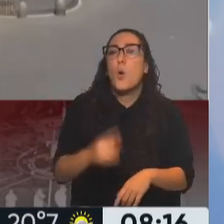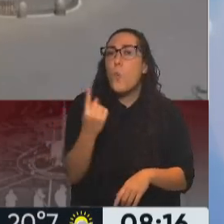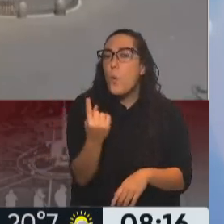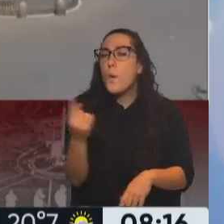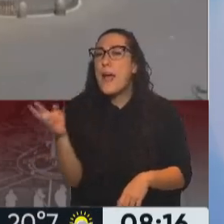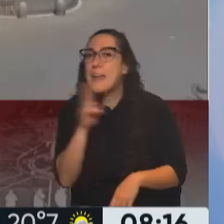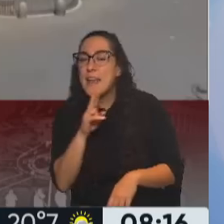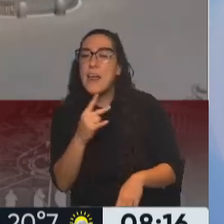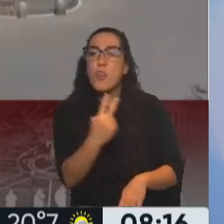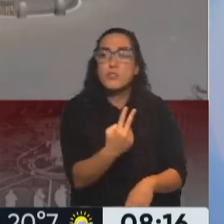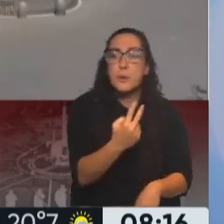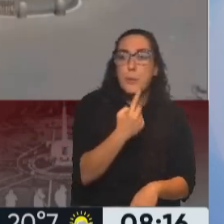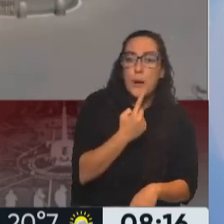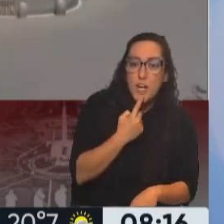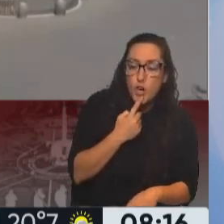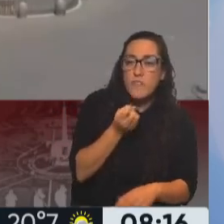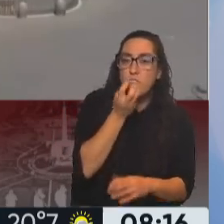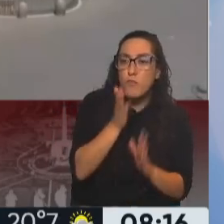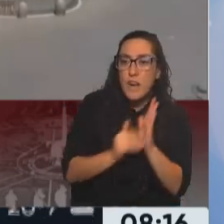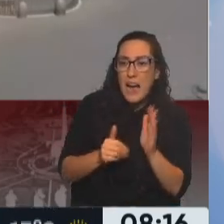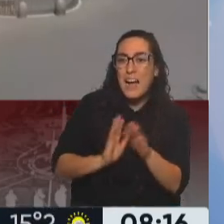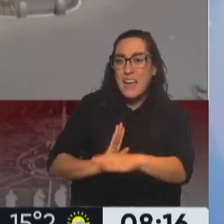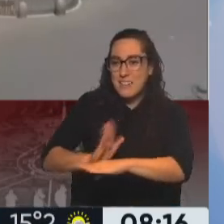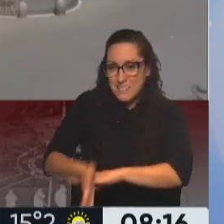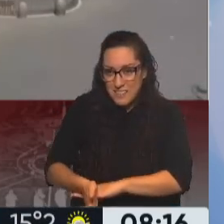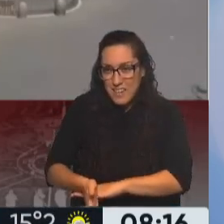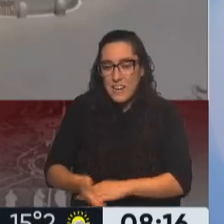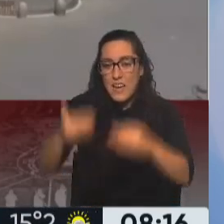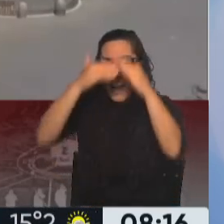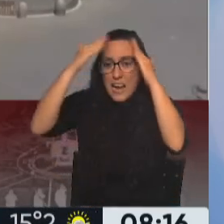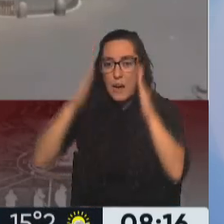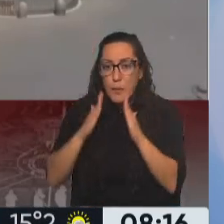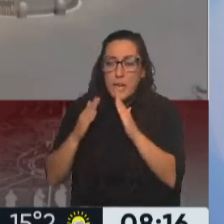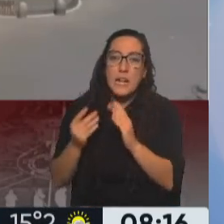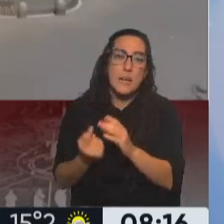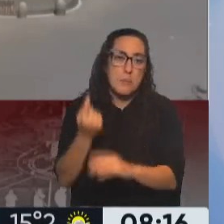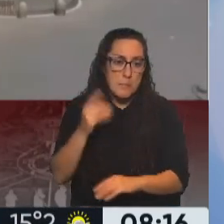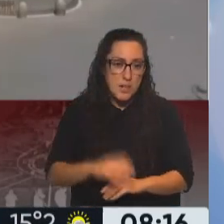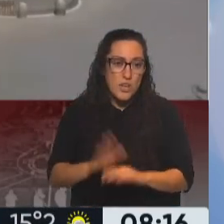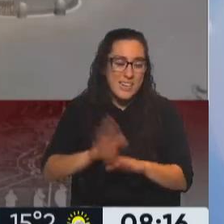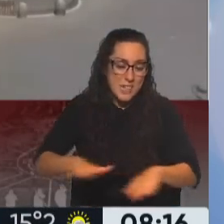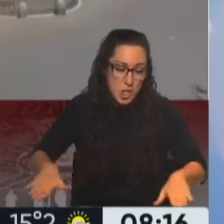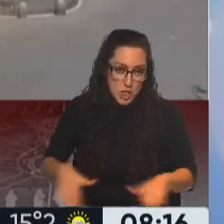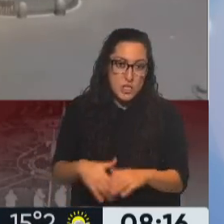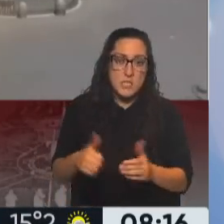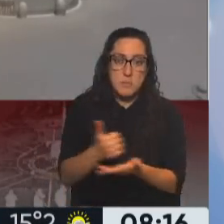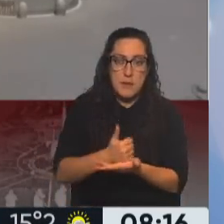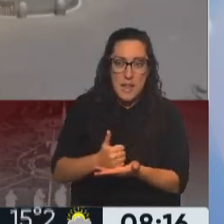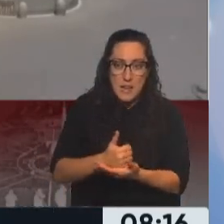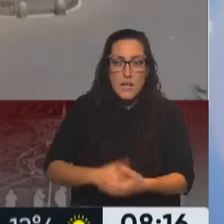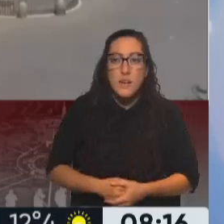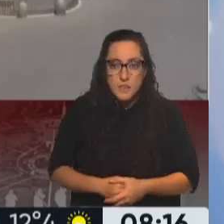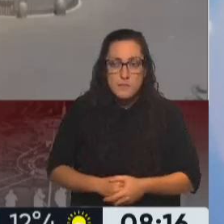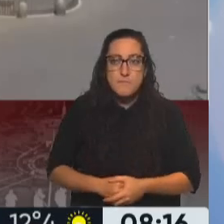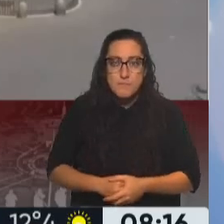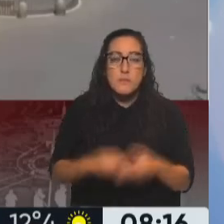que ingresaron en primer lugar con la rosa blanca hasta donde está a la Virgen primero. Claro, pero fueron chiquitos que estaban pero porque esperando, él tenía, viste, por